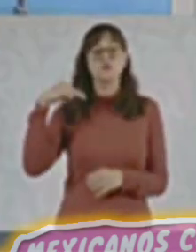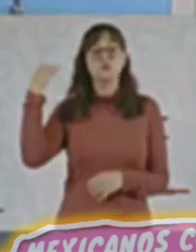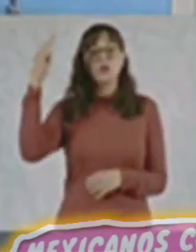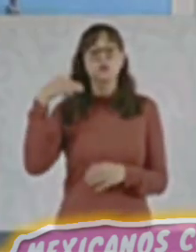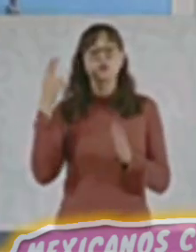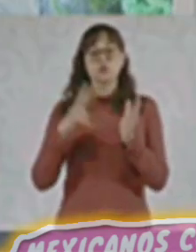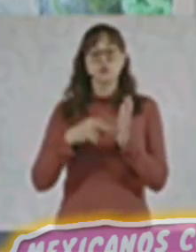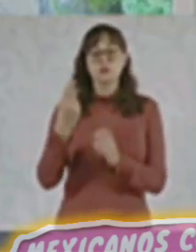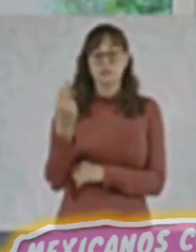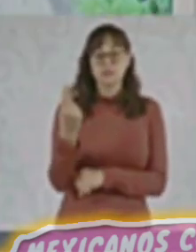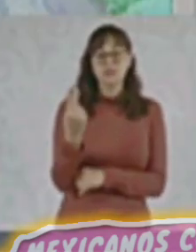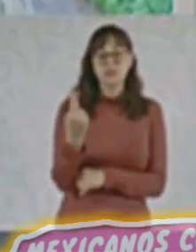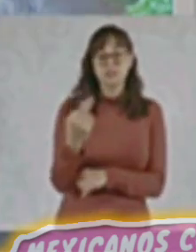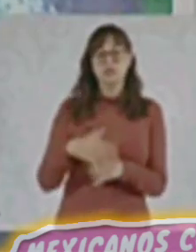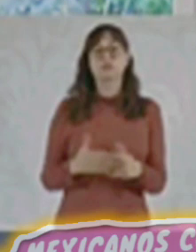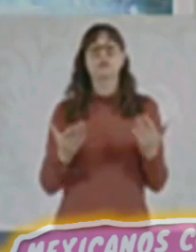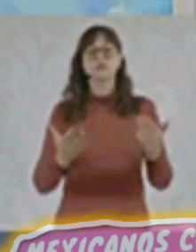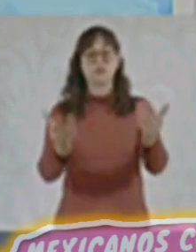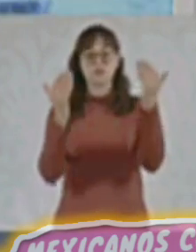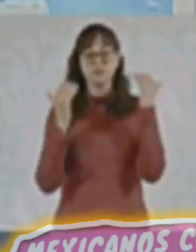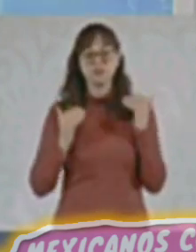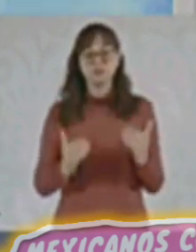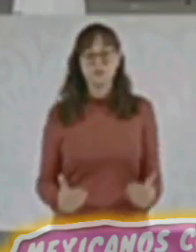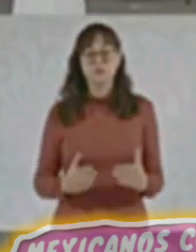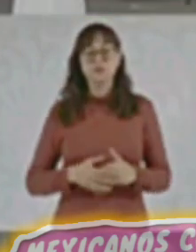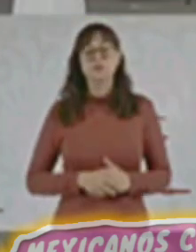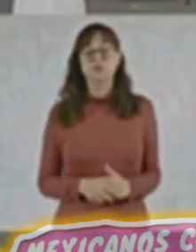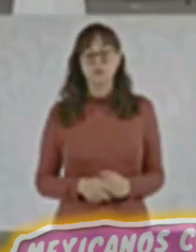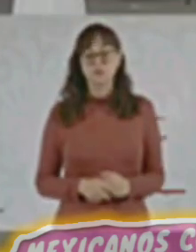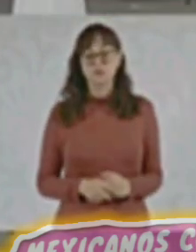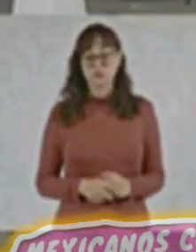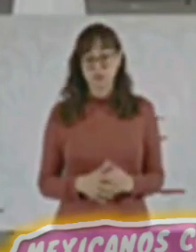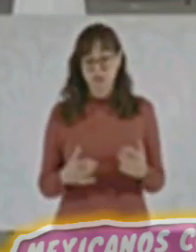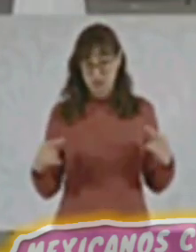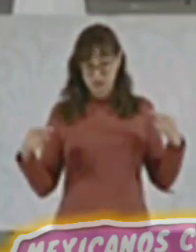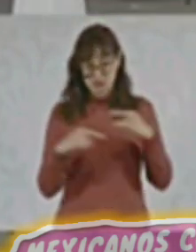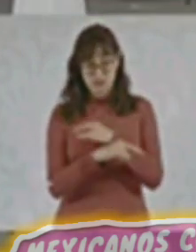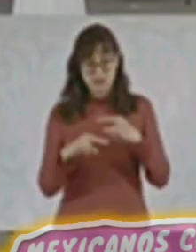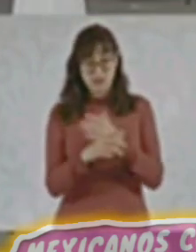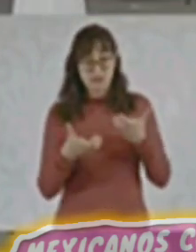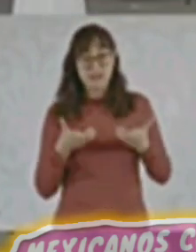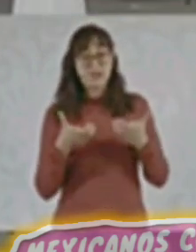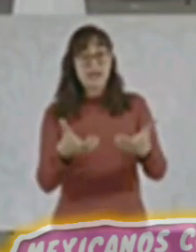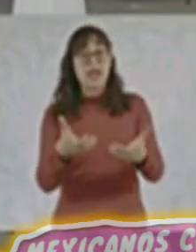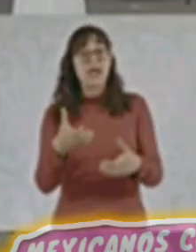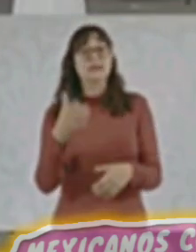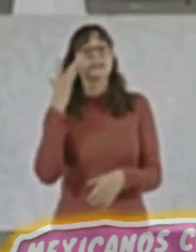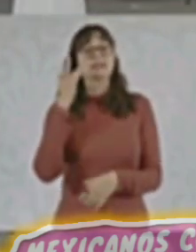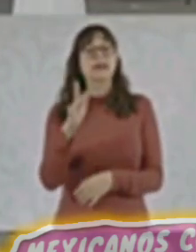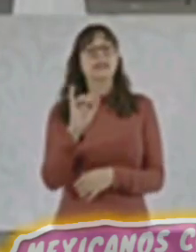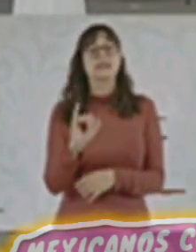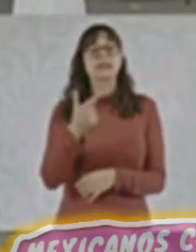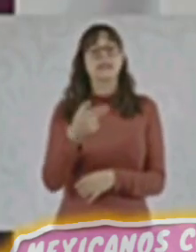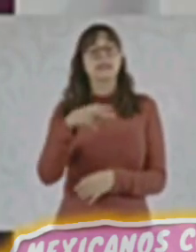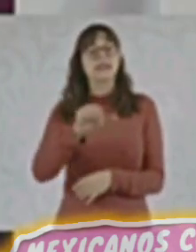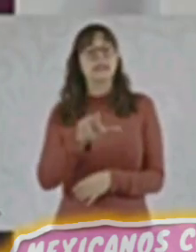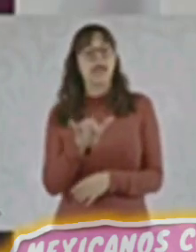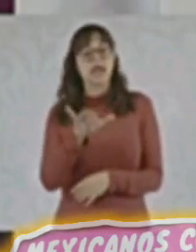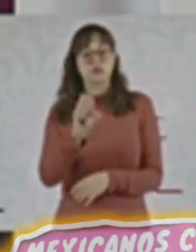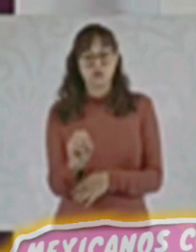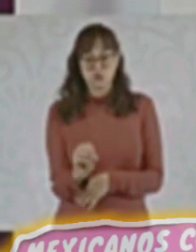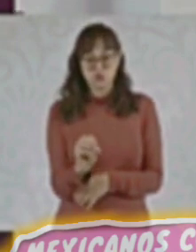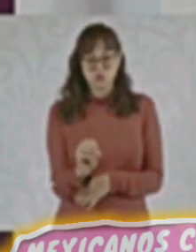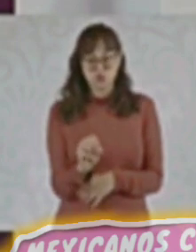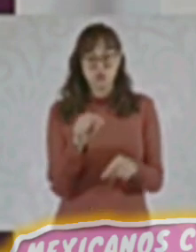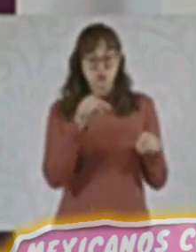La siguiente. Aquí tenemos la carretera San Ignacio-Tayoltita, que